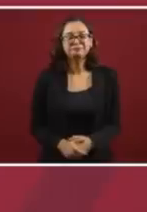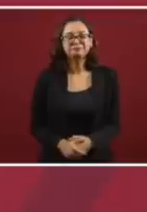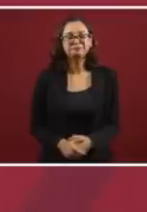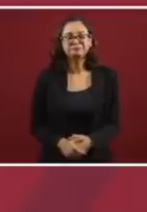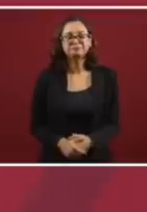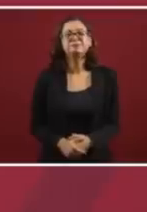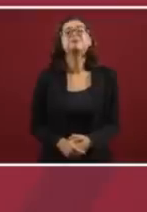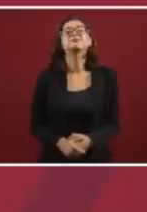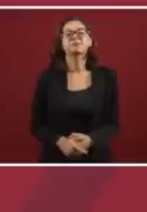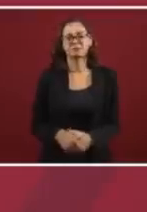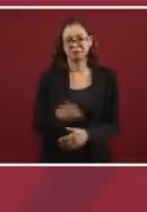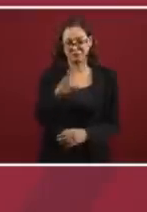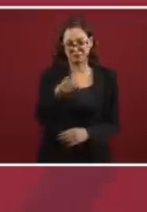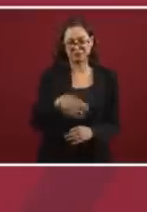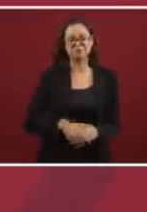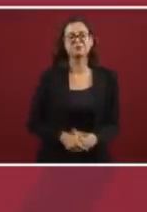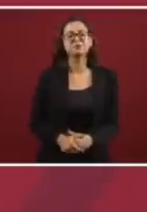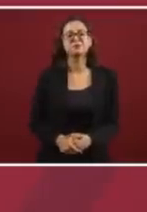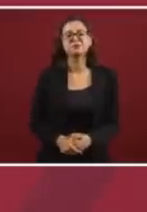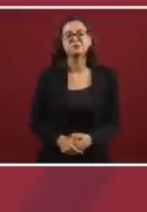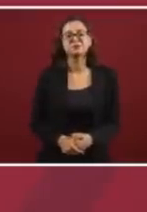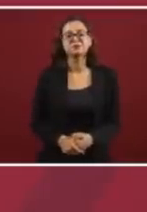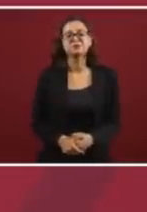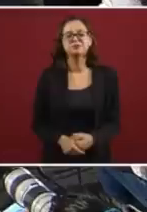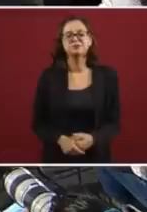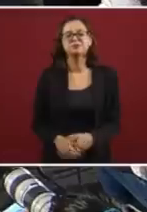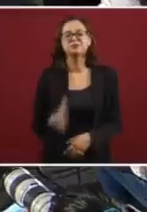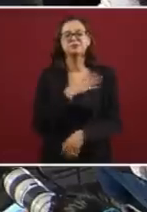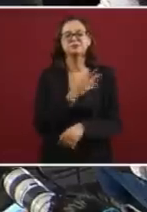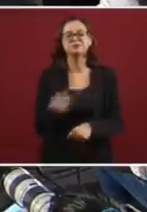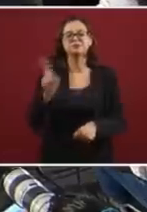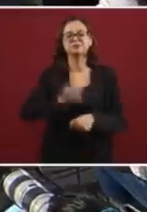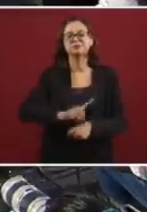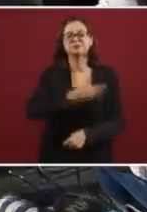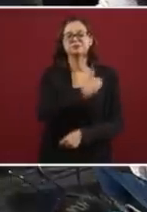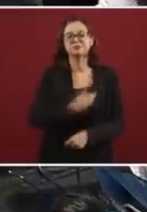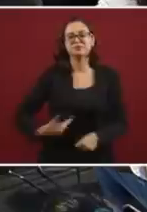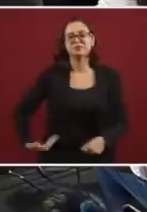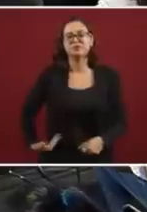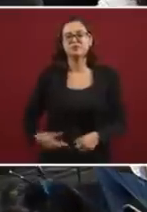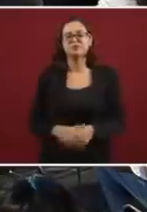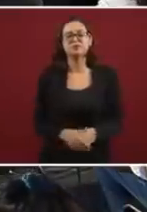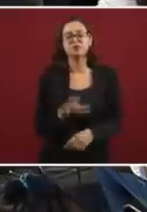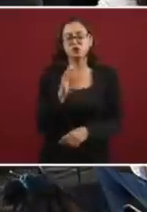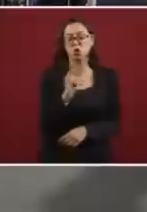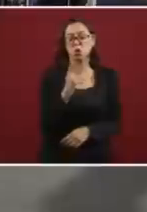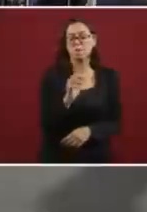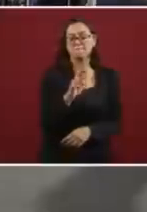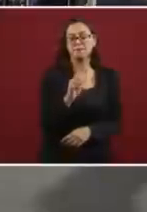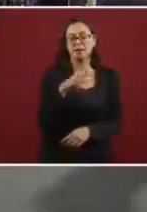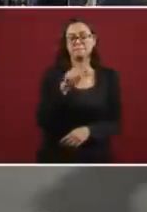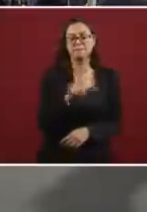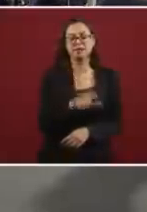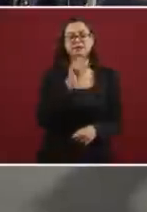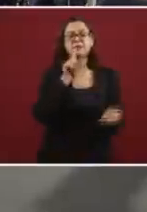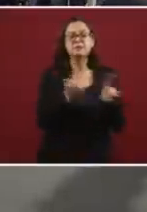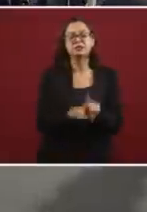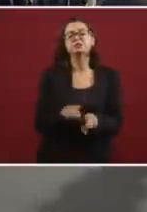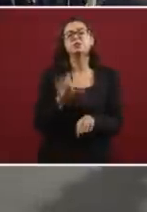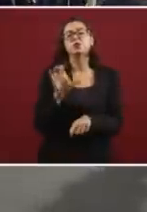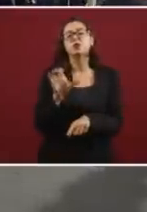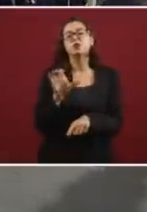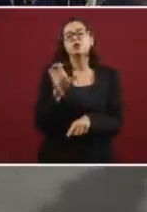a ver a ver sí buenos días presidentes tanto la coparmex como el consejo coordinador empresarial